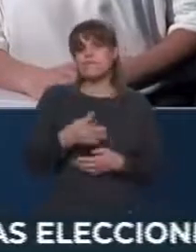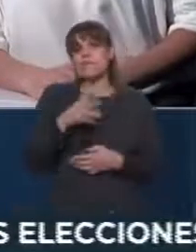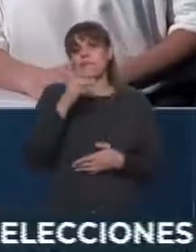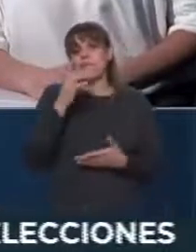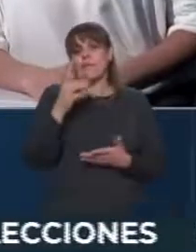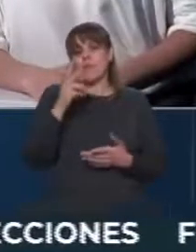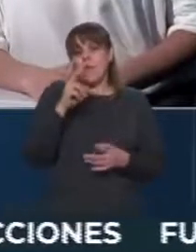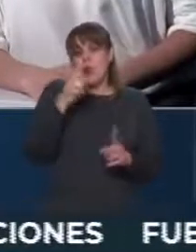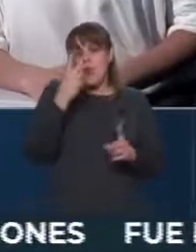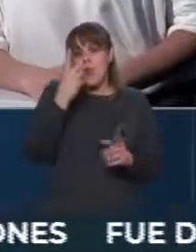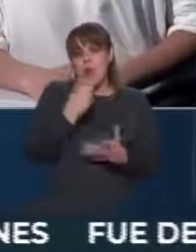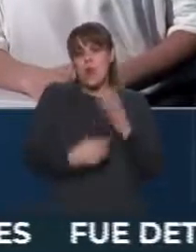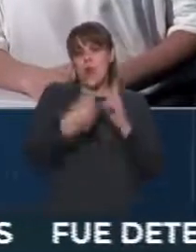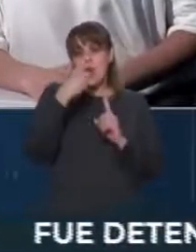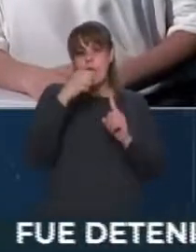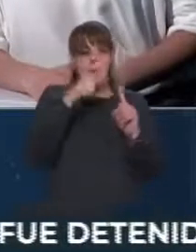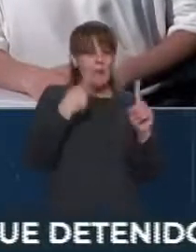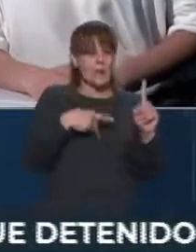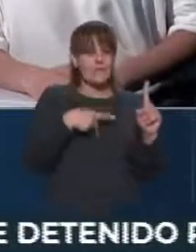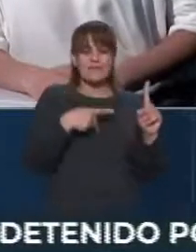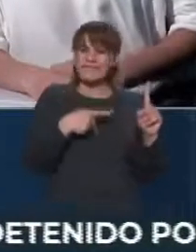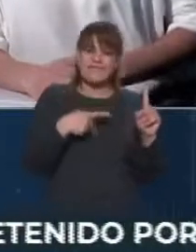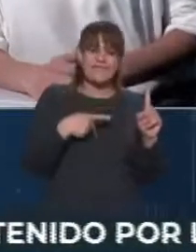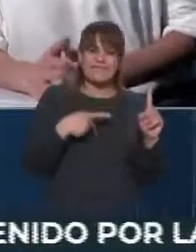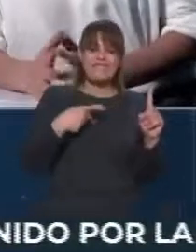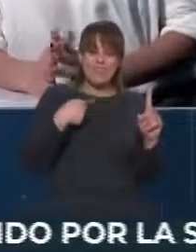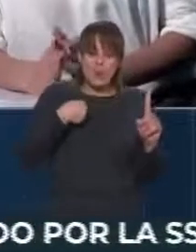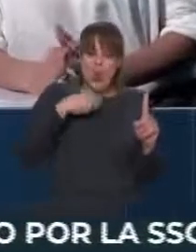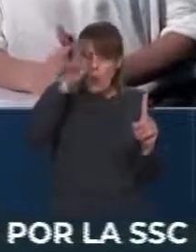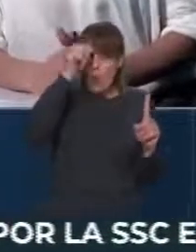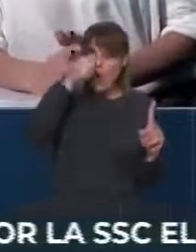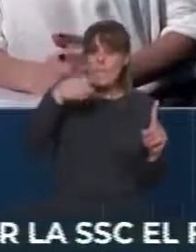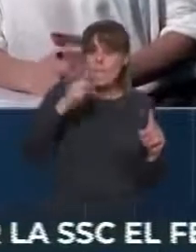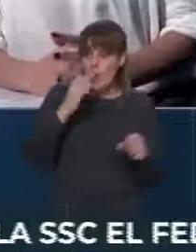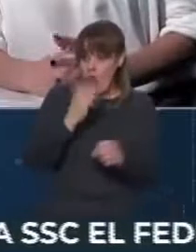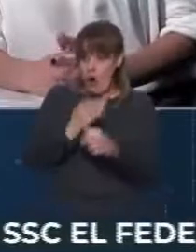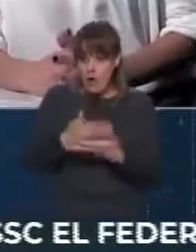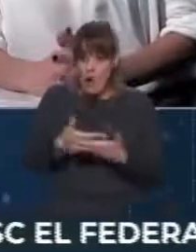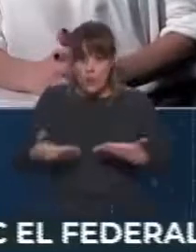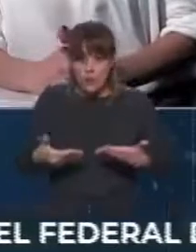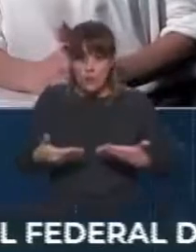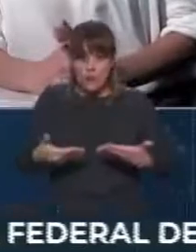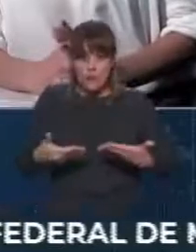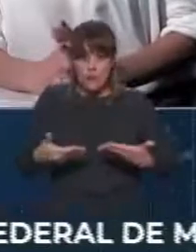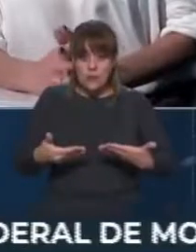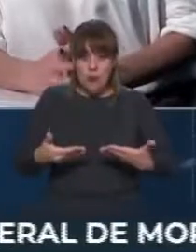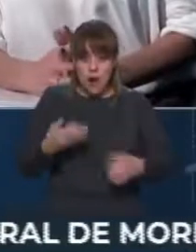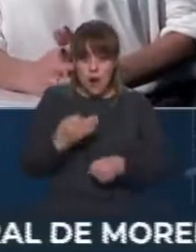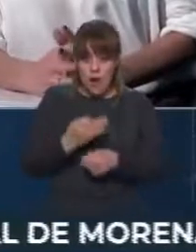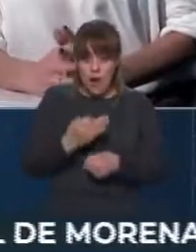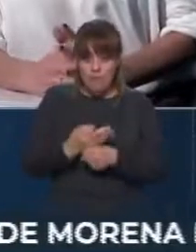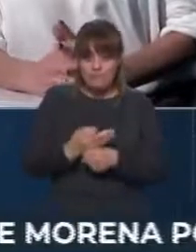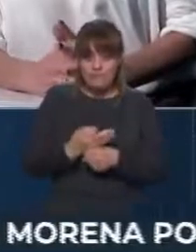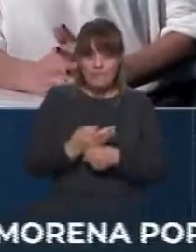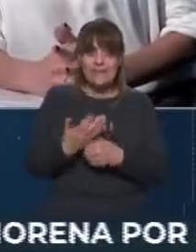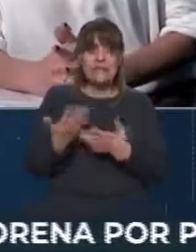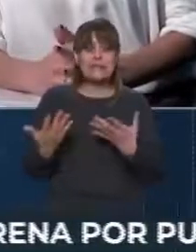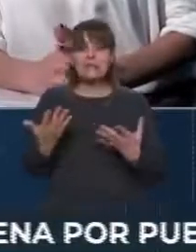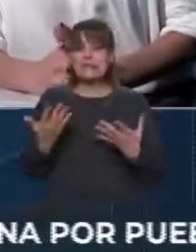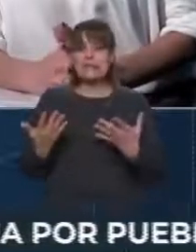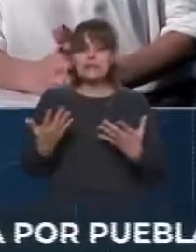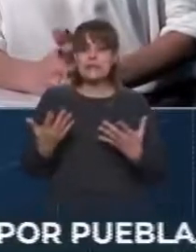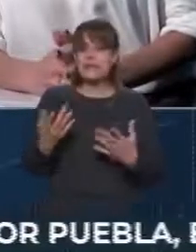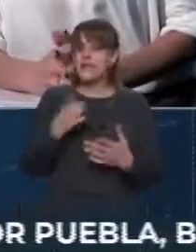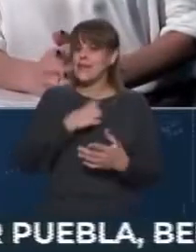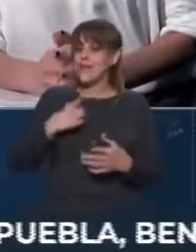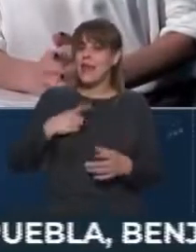Pero sin duda alguna, en este momento, en este nivel histórico en el que estamos pasando, creo que sí se necesita agarrarse de personas